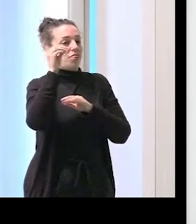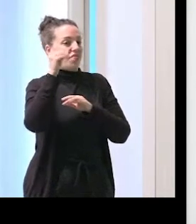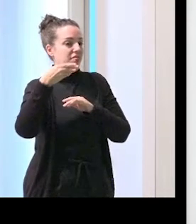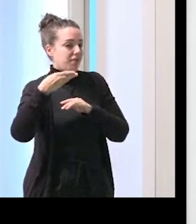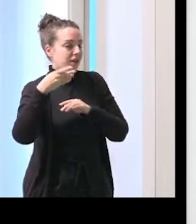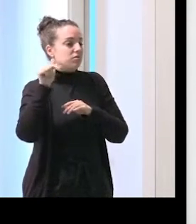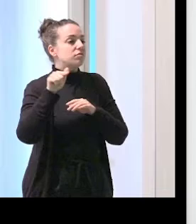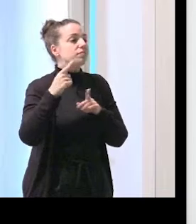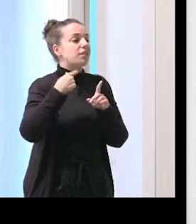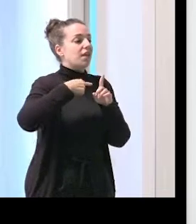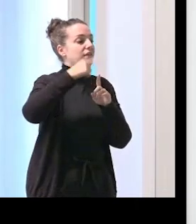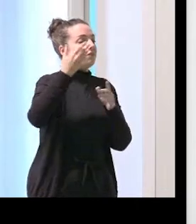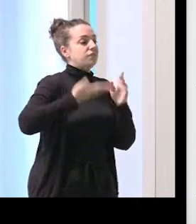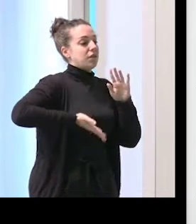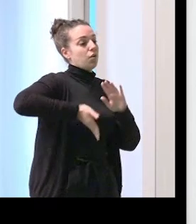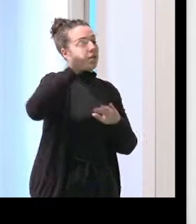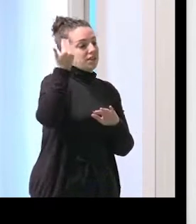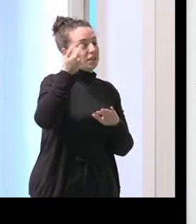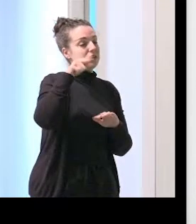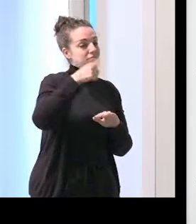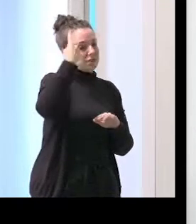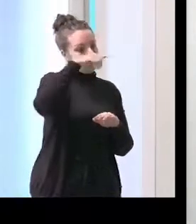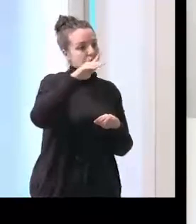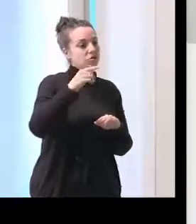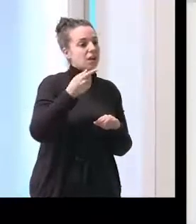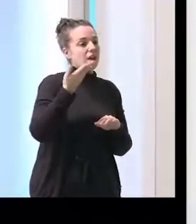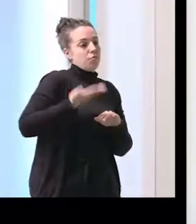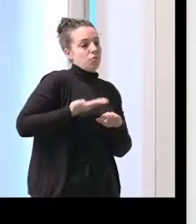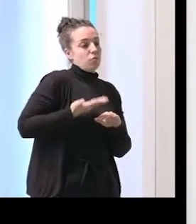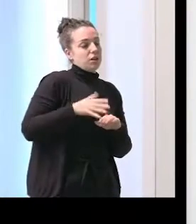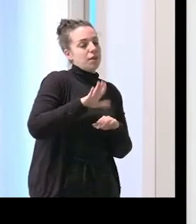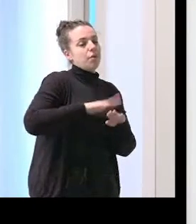Y todos sabemos que las frecuencias altas son importantes para la inteligibilidad.